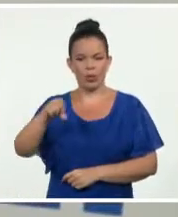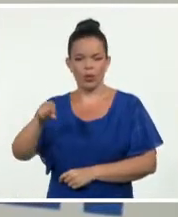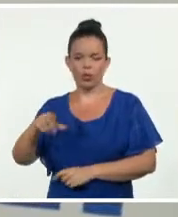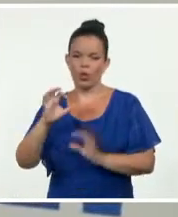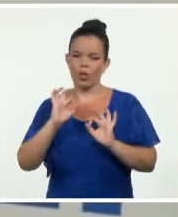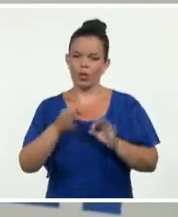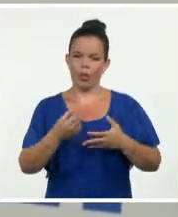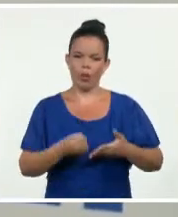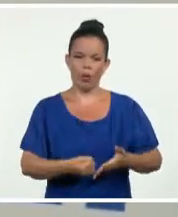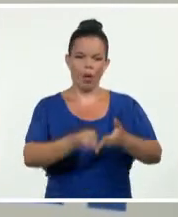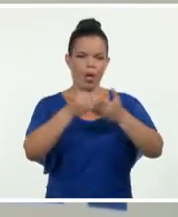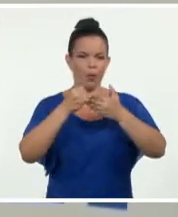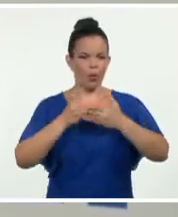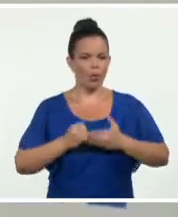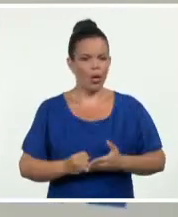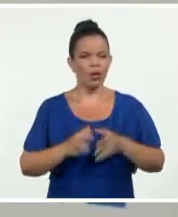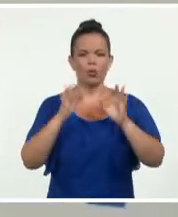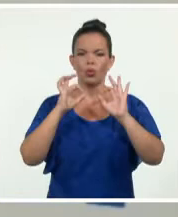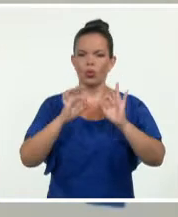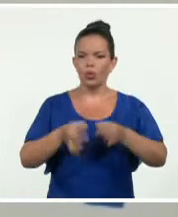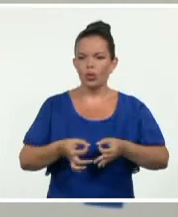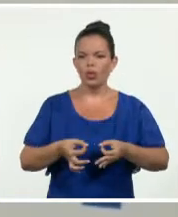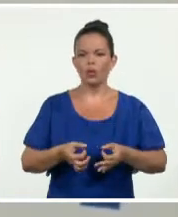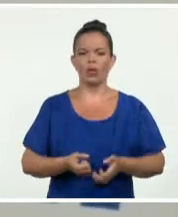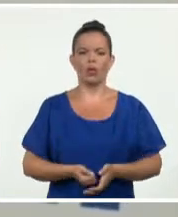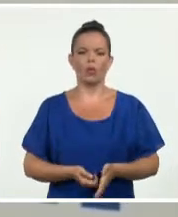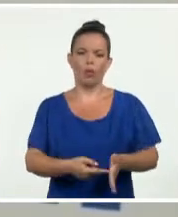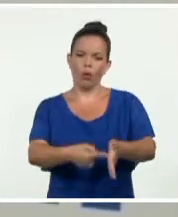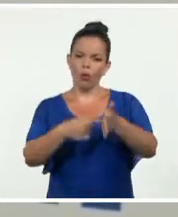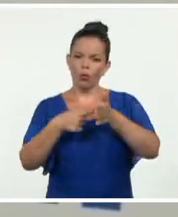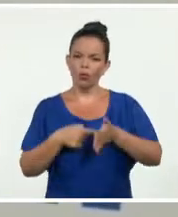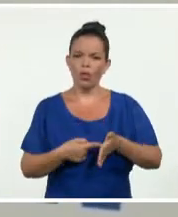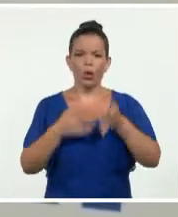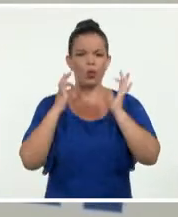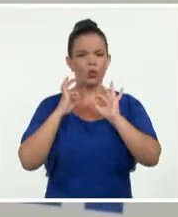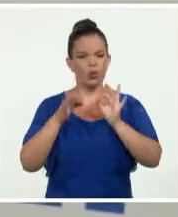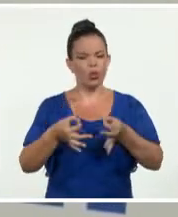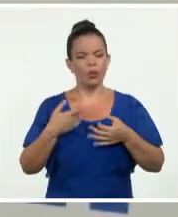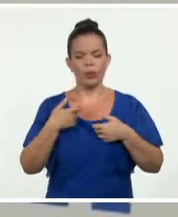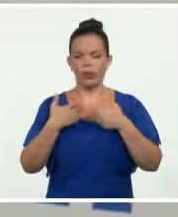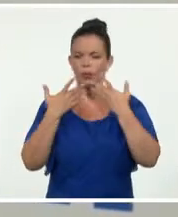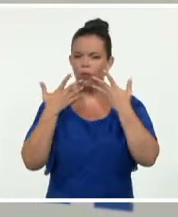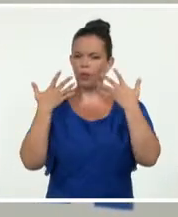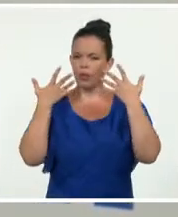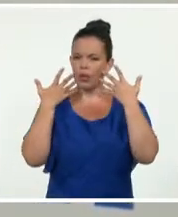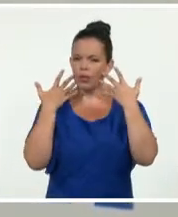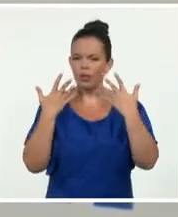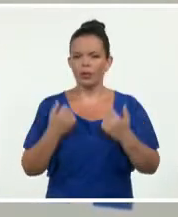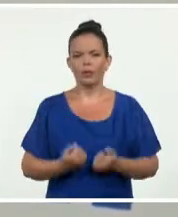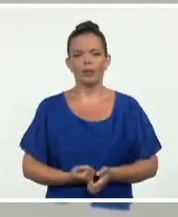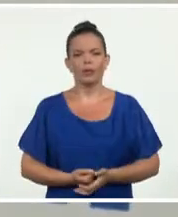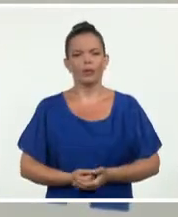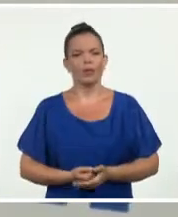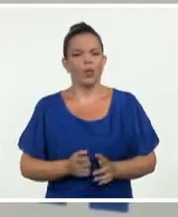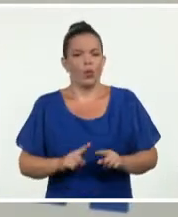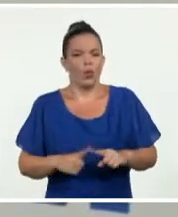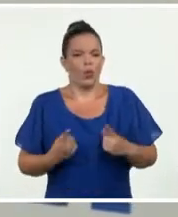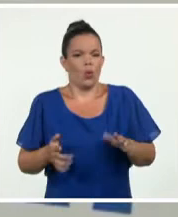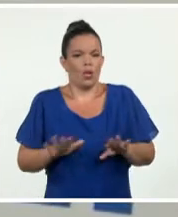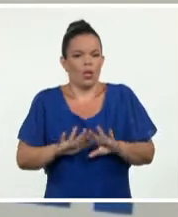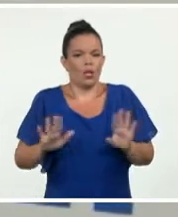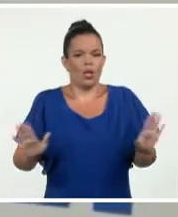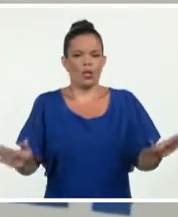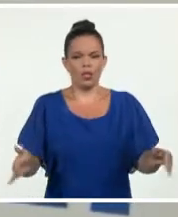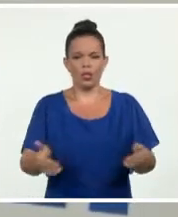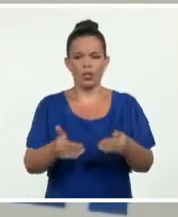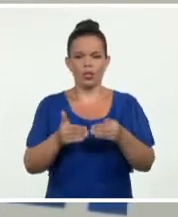apoyando, que han estado siguiéndome. Realmente muy contento. Ya estamos terminando el periplo